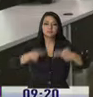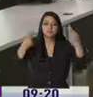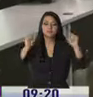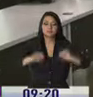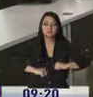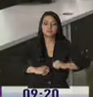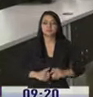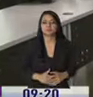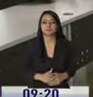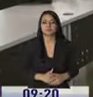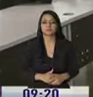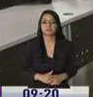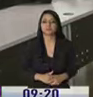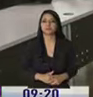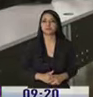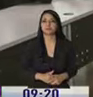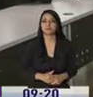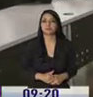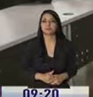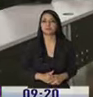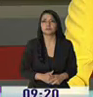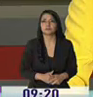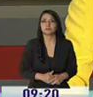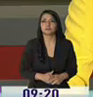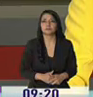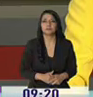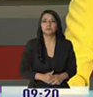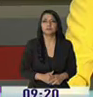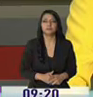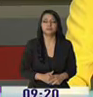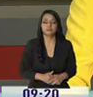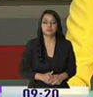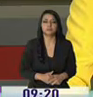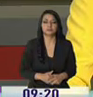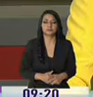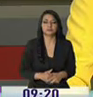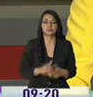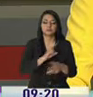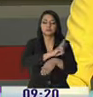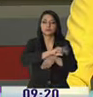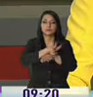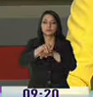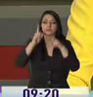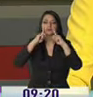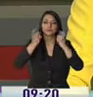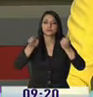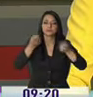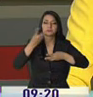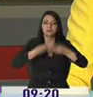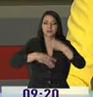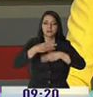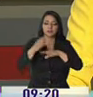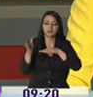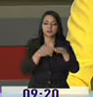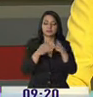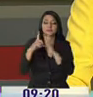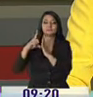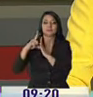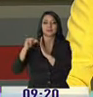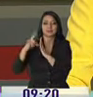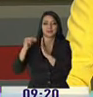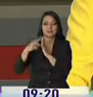Quito informó Andrea Valareso. Y la Superintendencia del Control de Poder de Mercado, junto al Servicio de Rentas Internas y